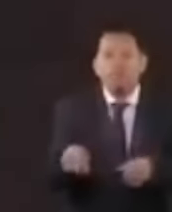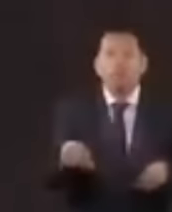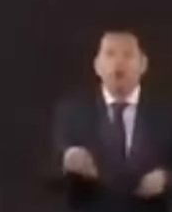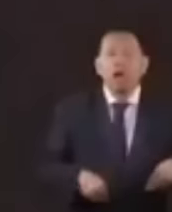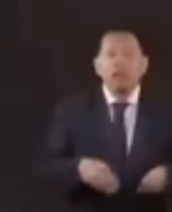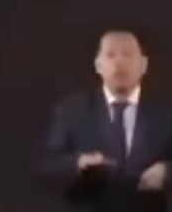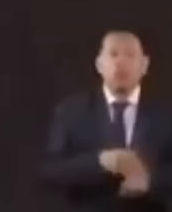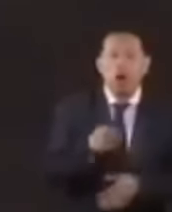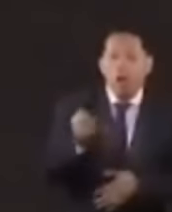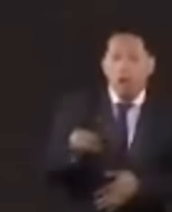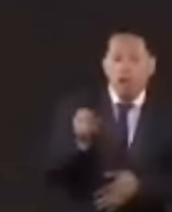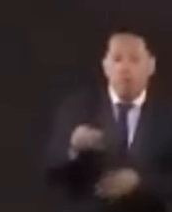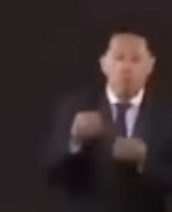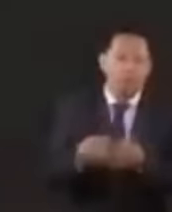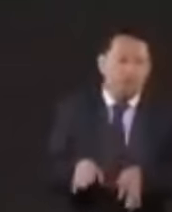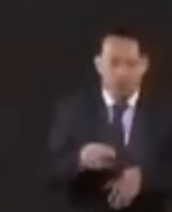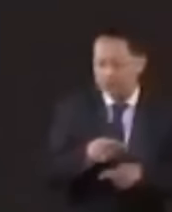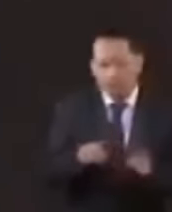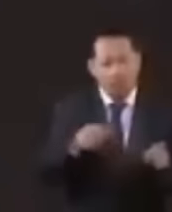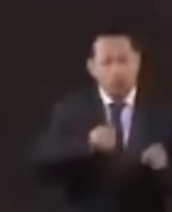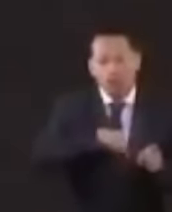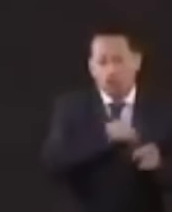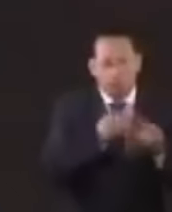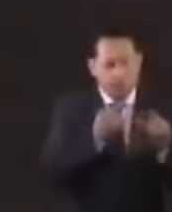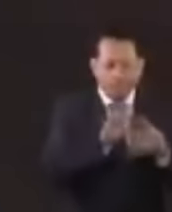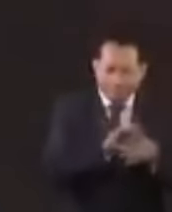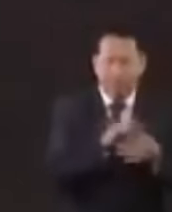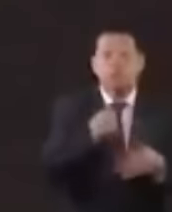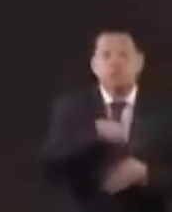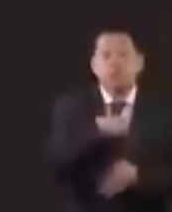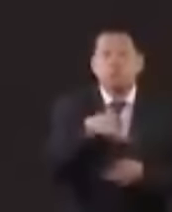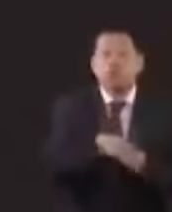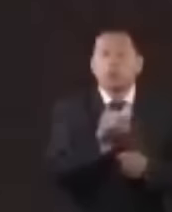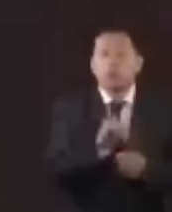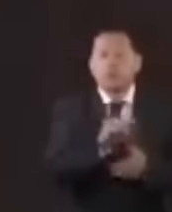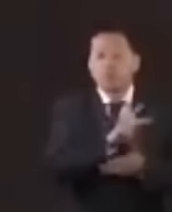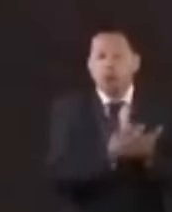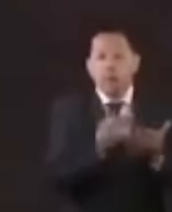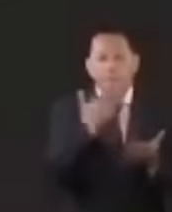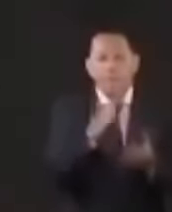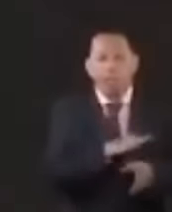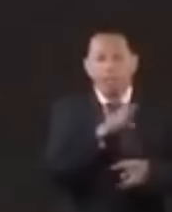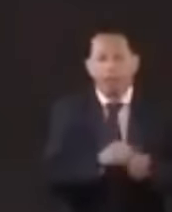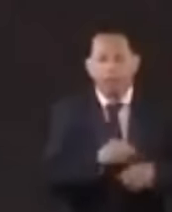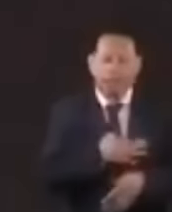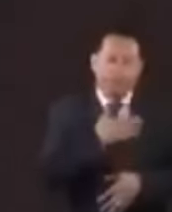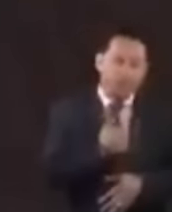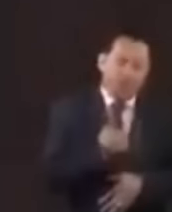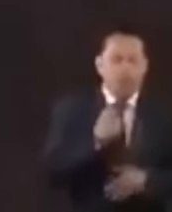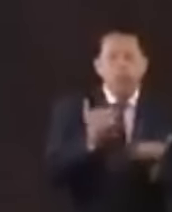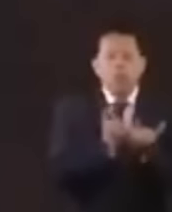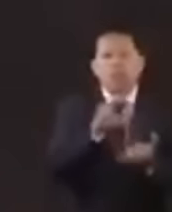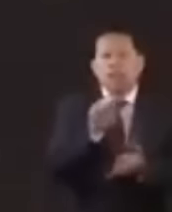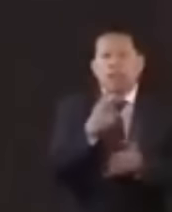sí estamos del lado correcto de la historia. Votaremos a favor de los programas del bienestar y de 32